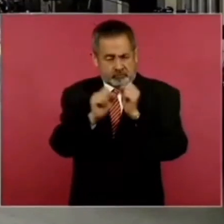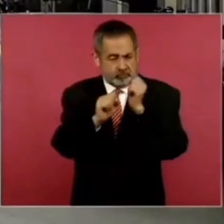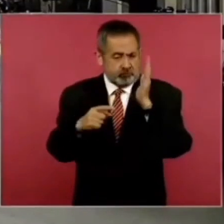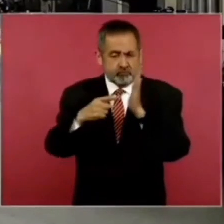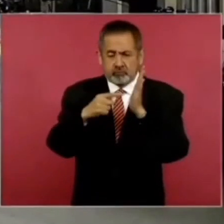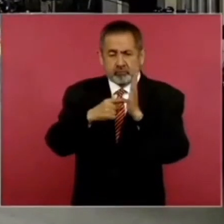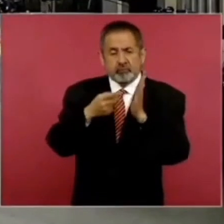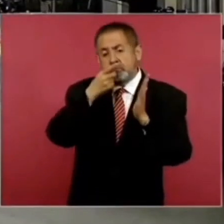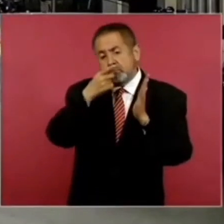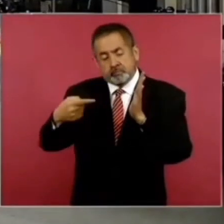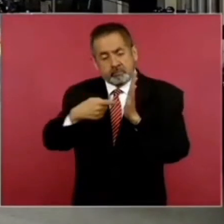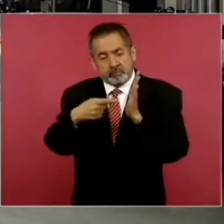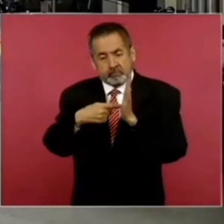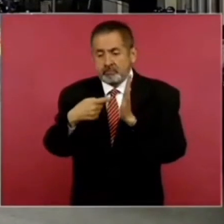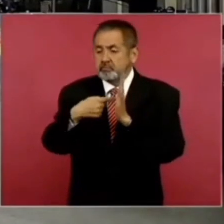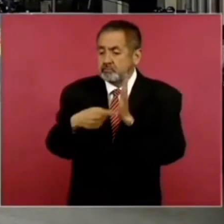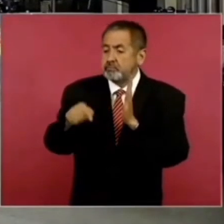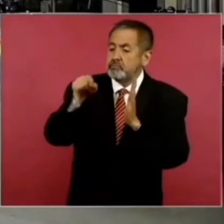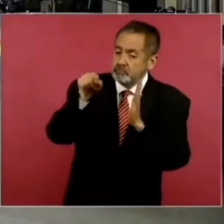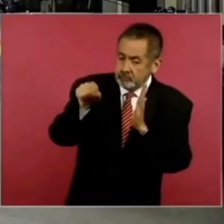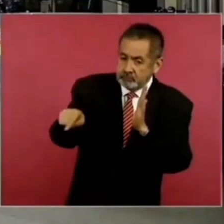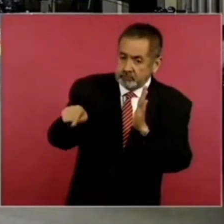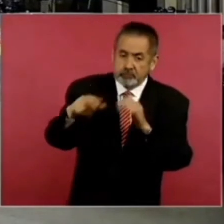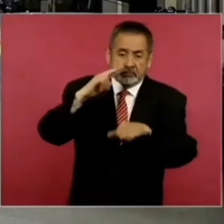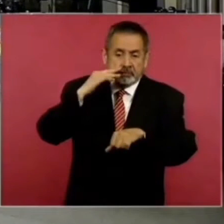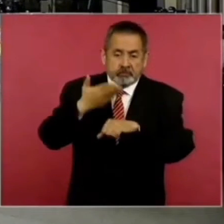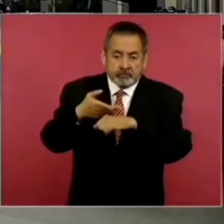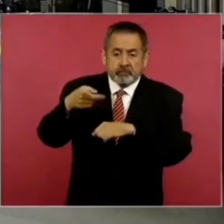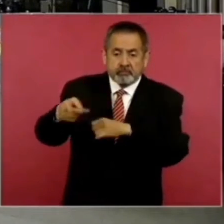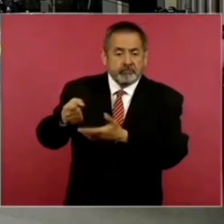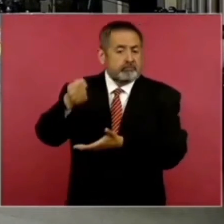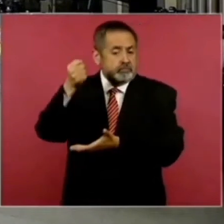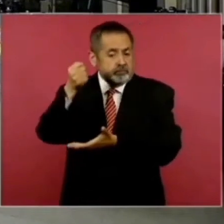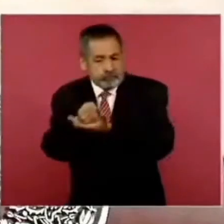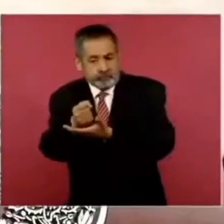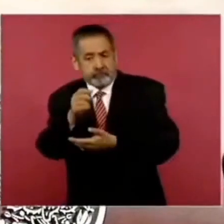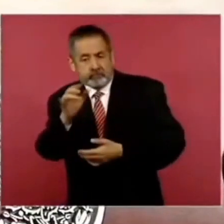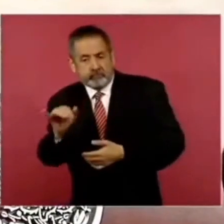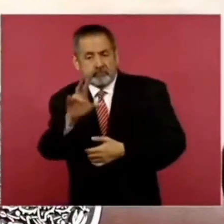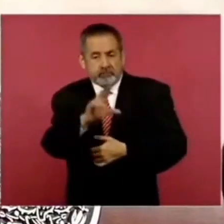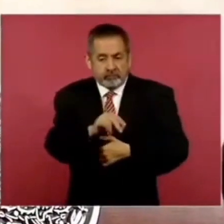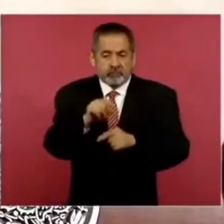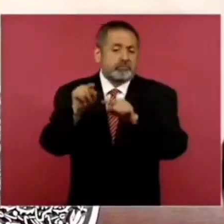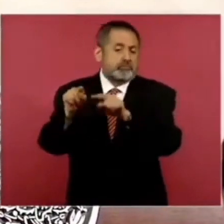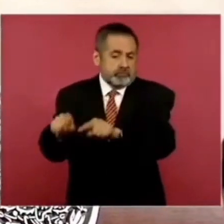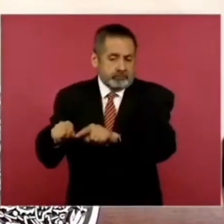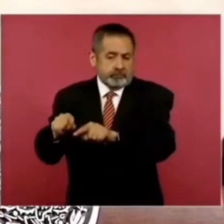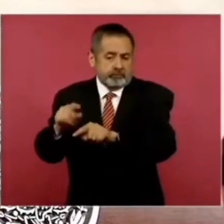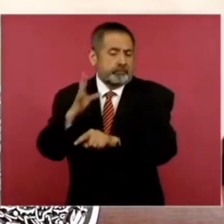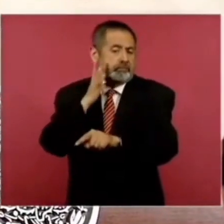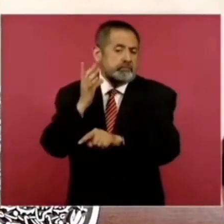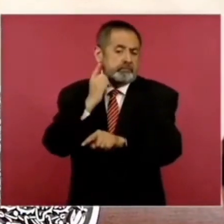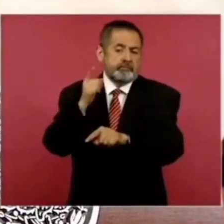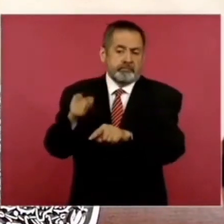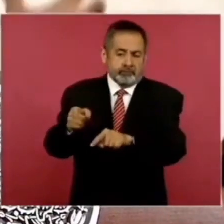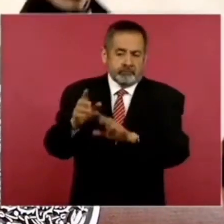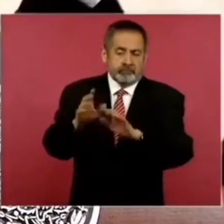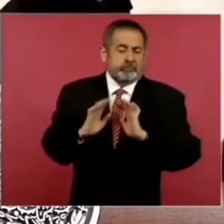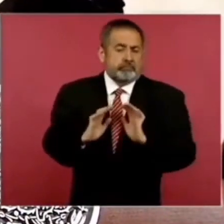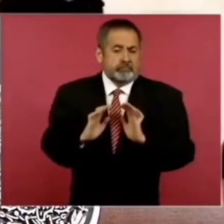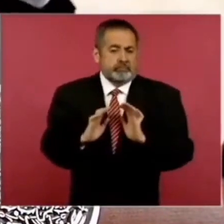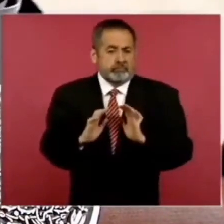exclusiva la aprobación del presupuesto público.